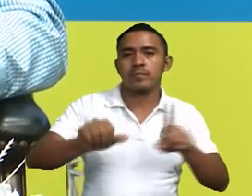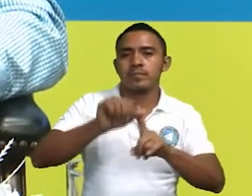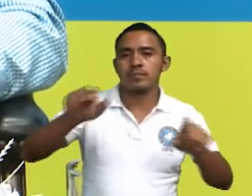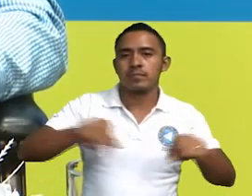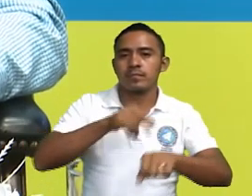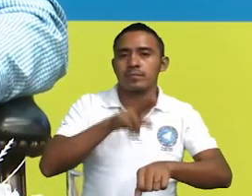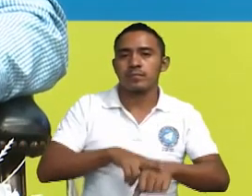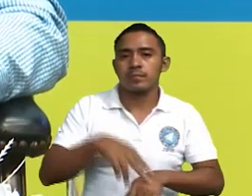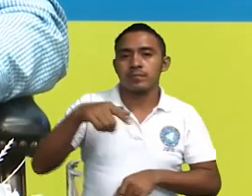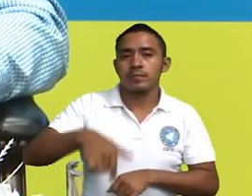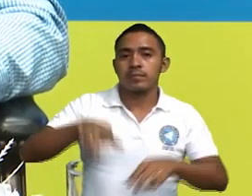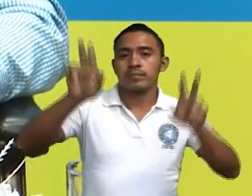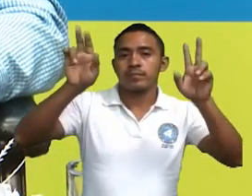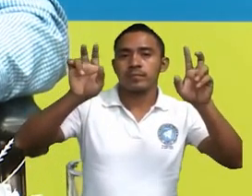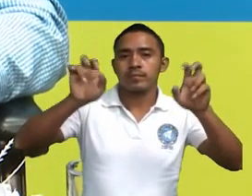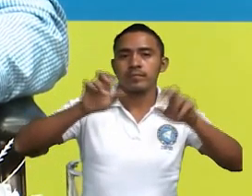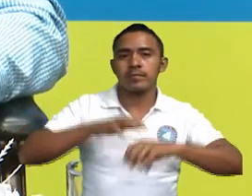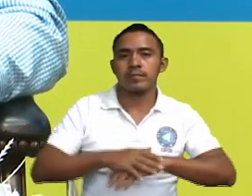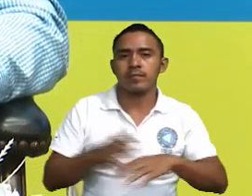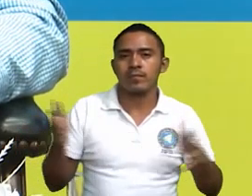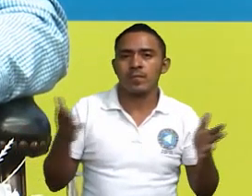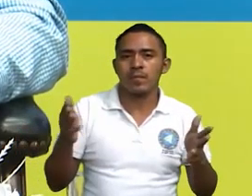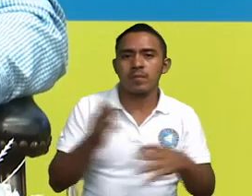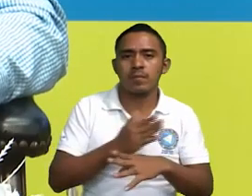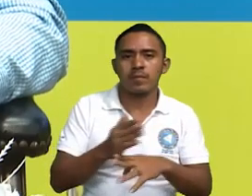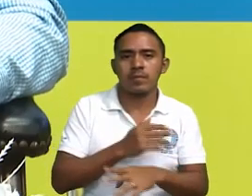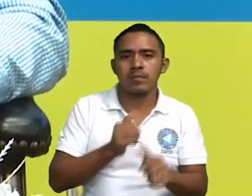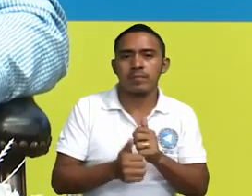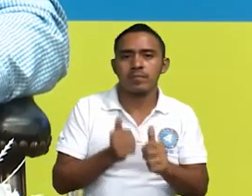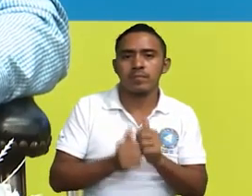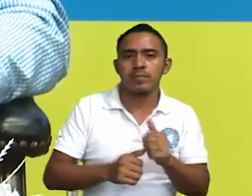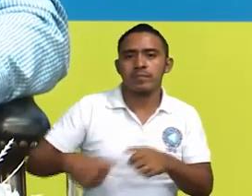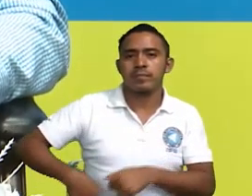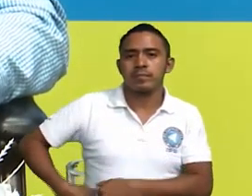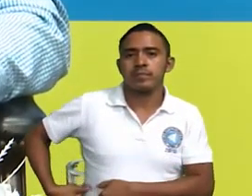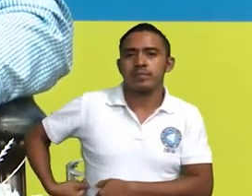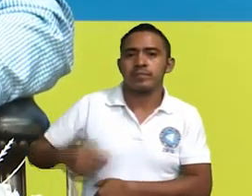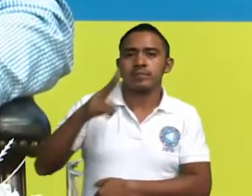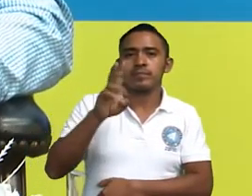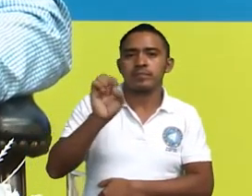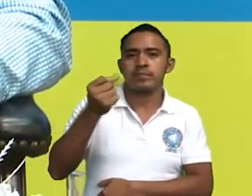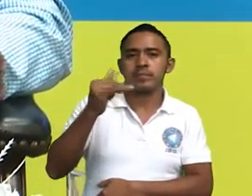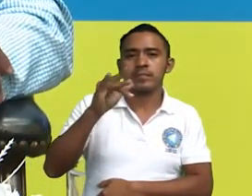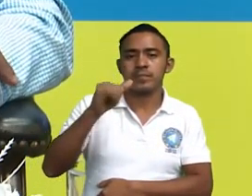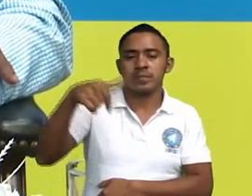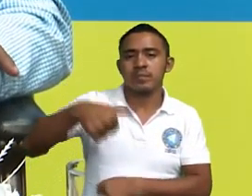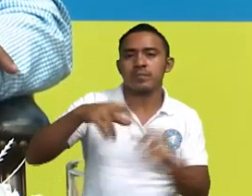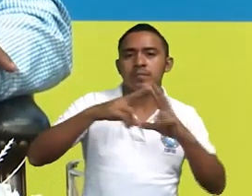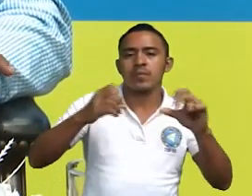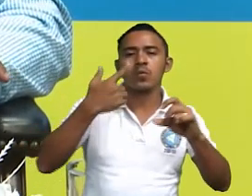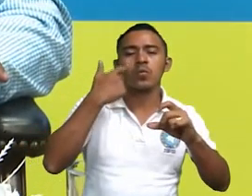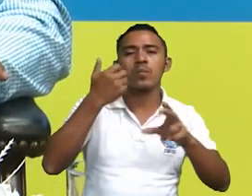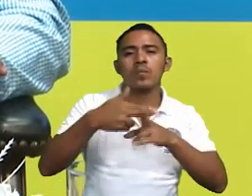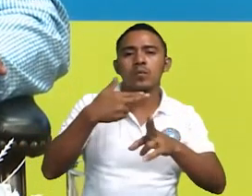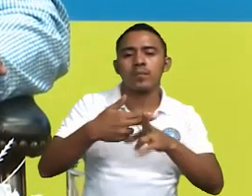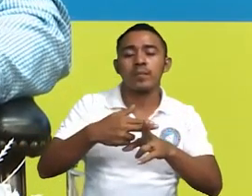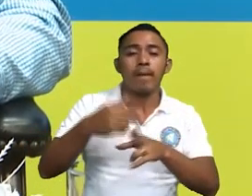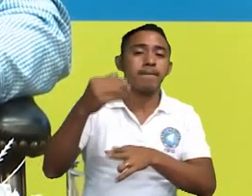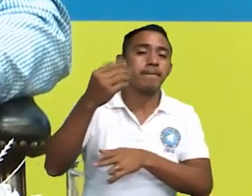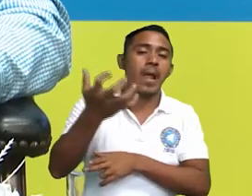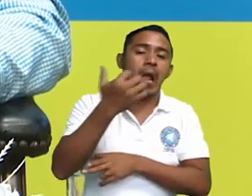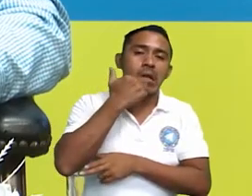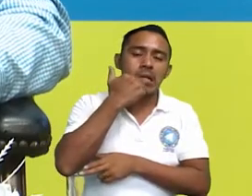Nacional. Hoy estamos hablando sobre los trastornos en la vesícula. Comúnmente aquí en Nicaragua se le conoce como piedra en la vesícula.